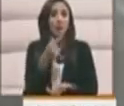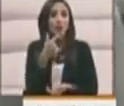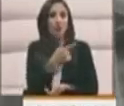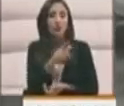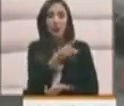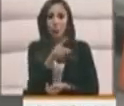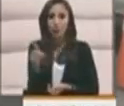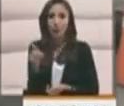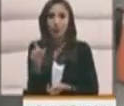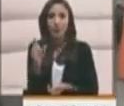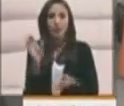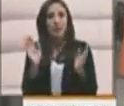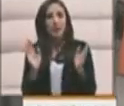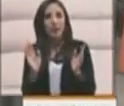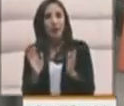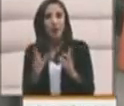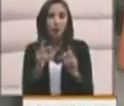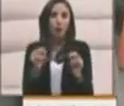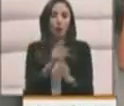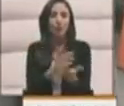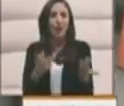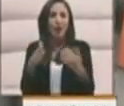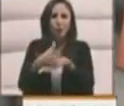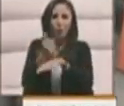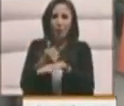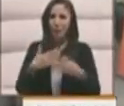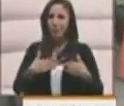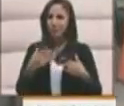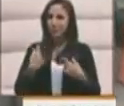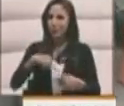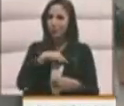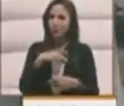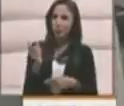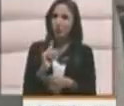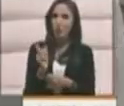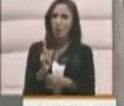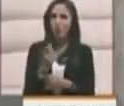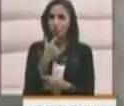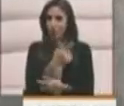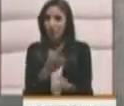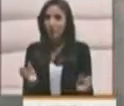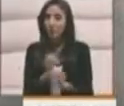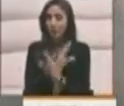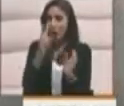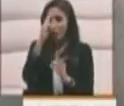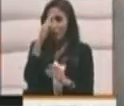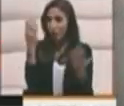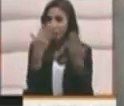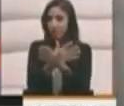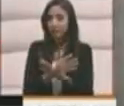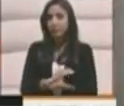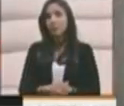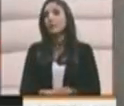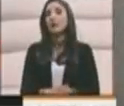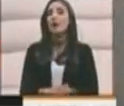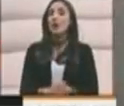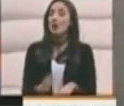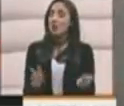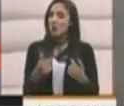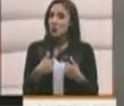todavía no están reconociendo que fue un intento de asesinato al presidente, que ustedes lo están dudando? Mira, yo